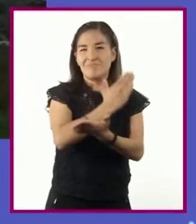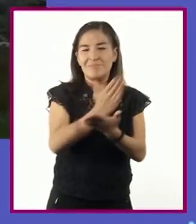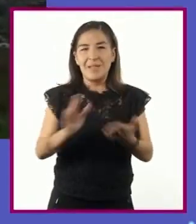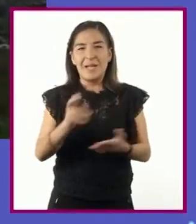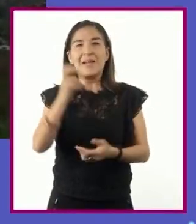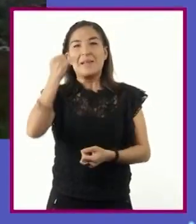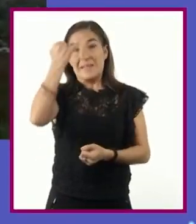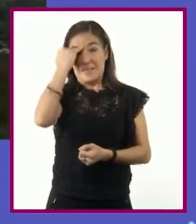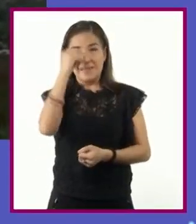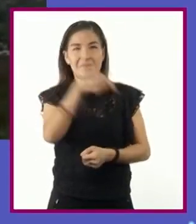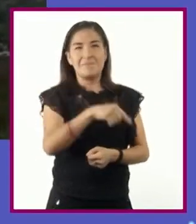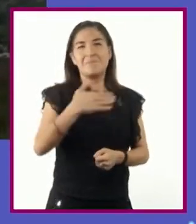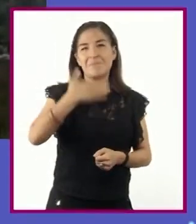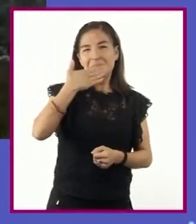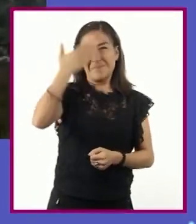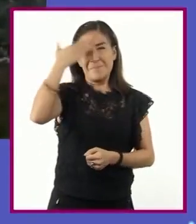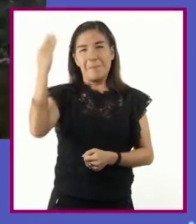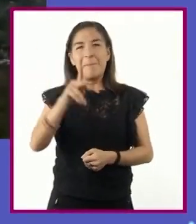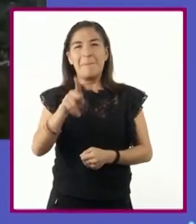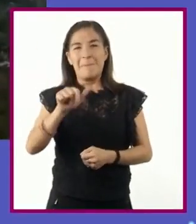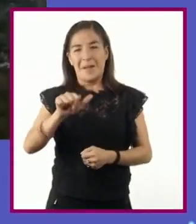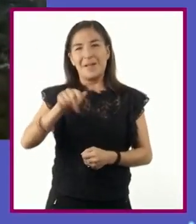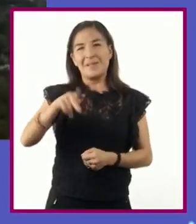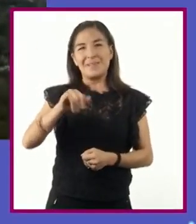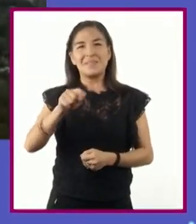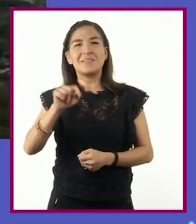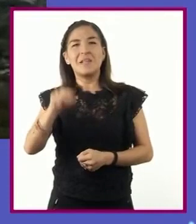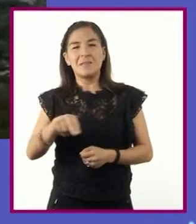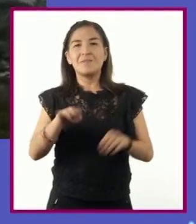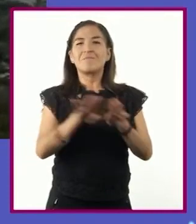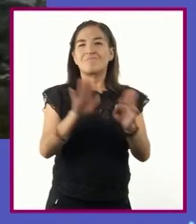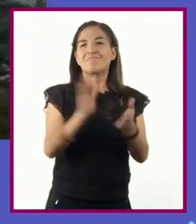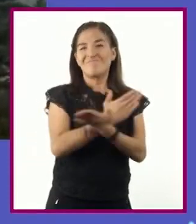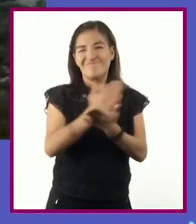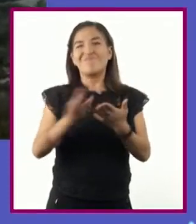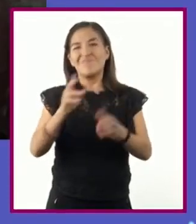Pakistán. Las relaciones entre ambos son hostiles.